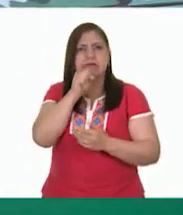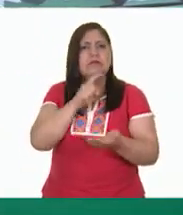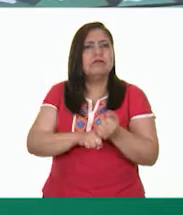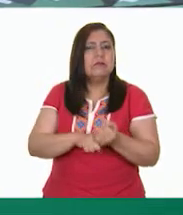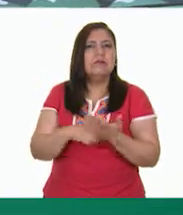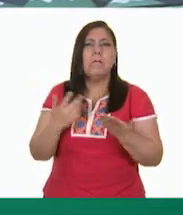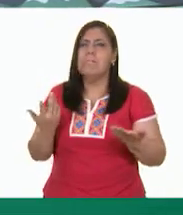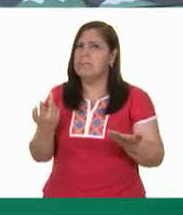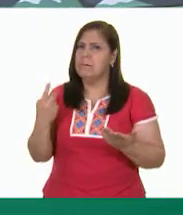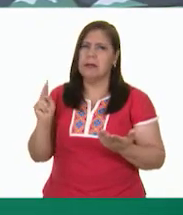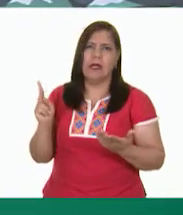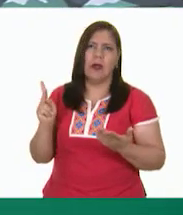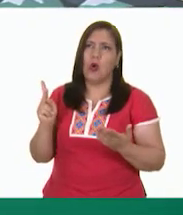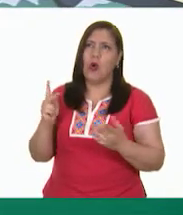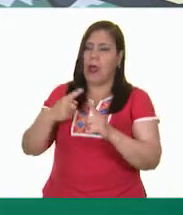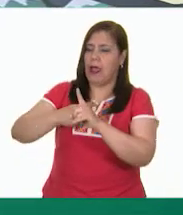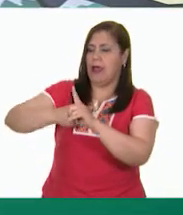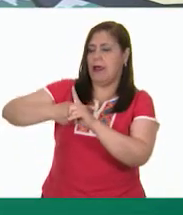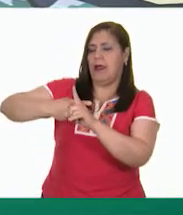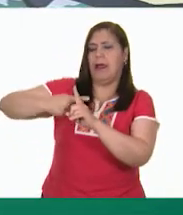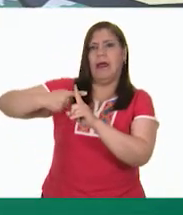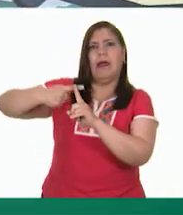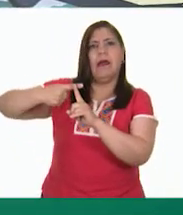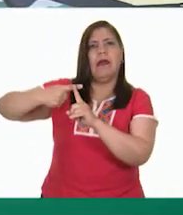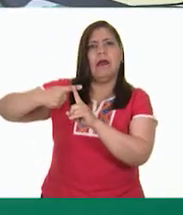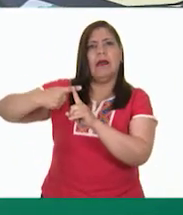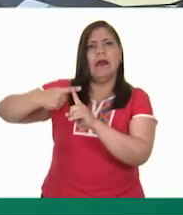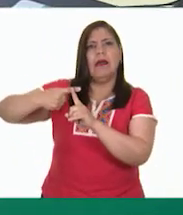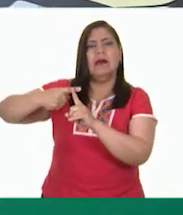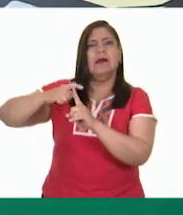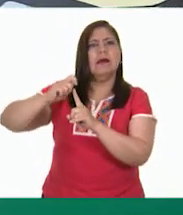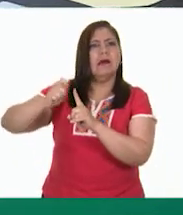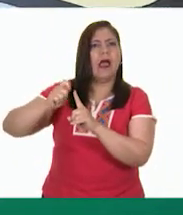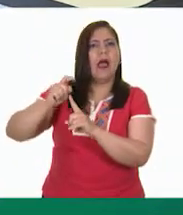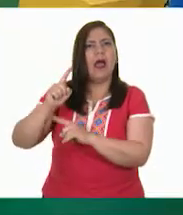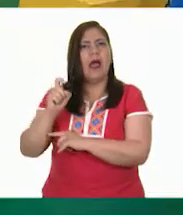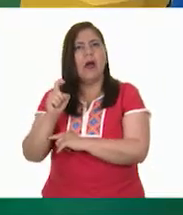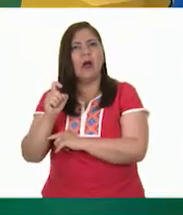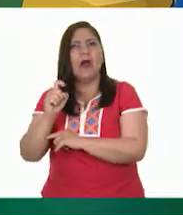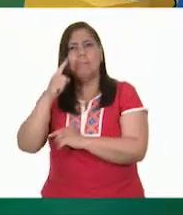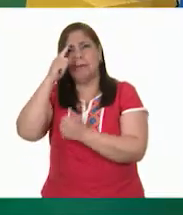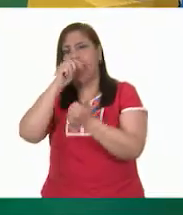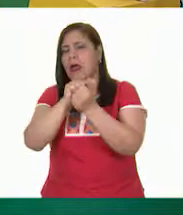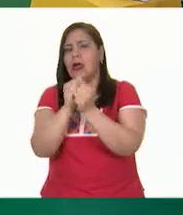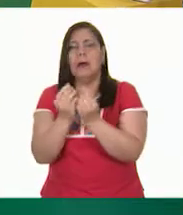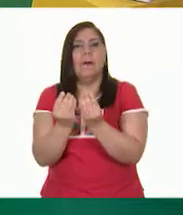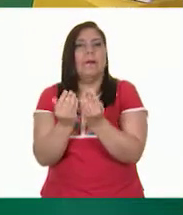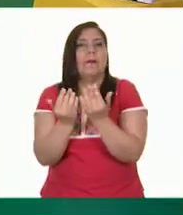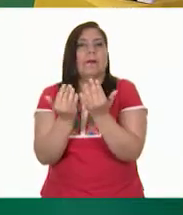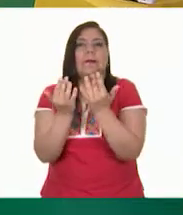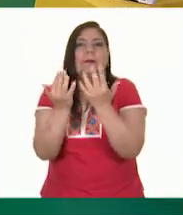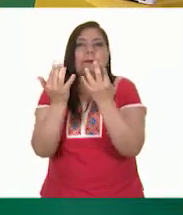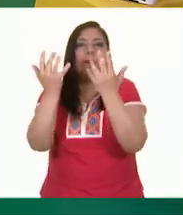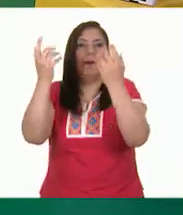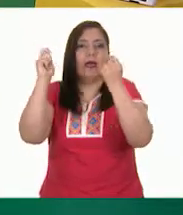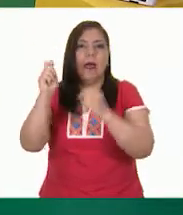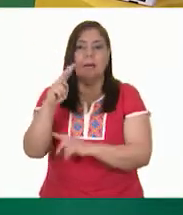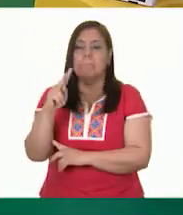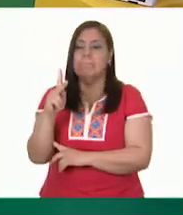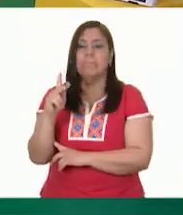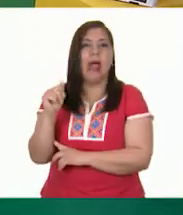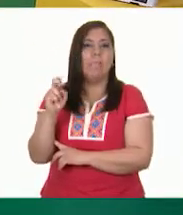¿en cuál podemos ver aumento de temperatura? Del agua al vapor. ¿Cierto? Es decir, cuando se calienta el agua, sube el vapor